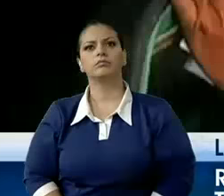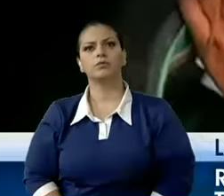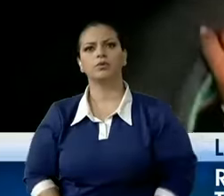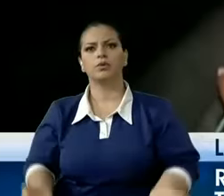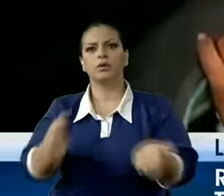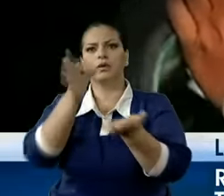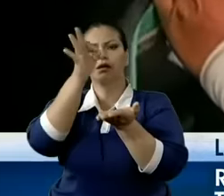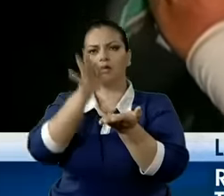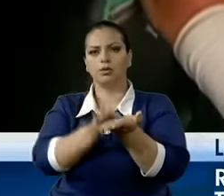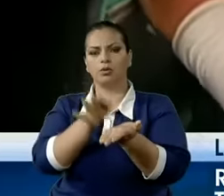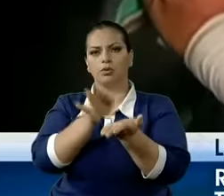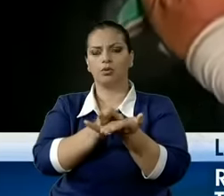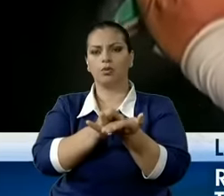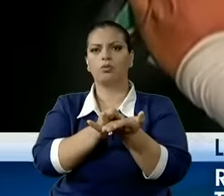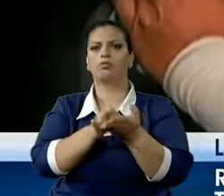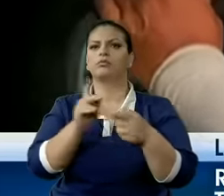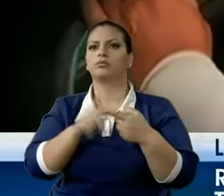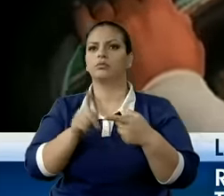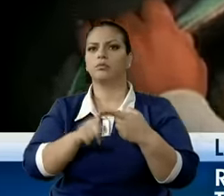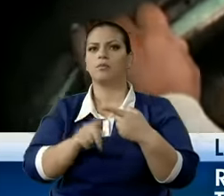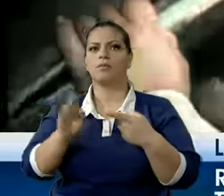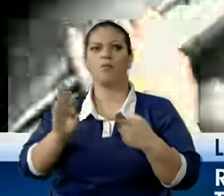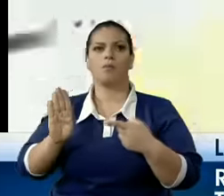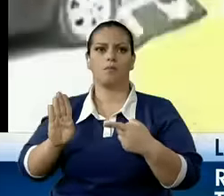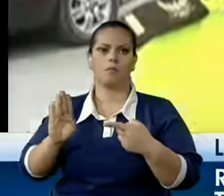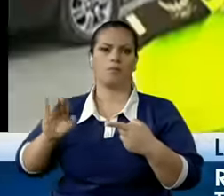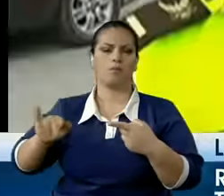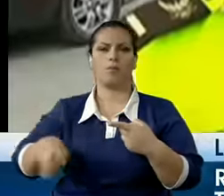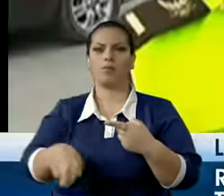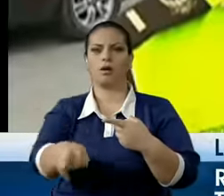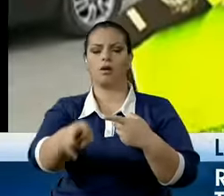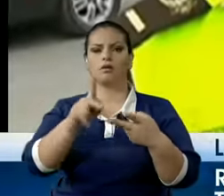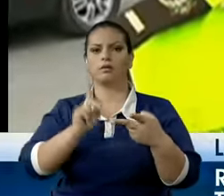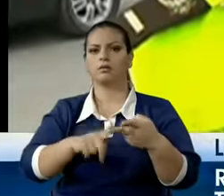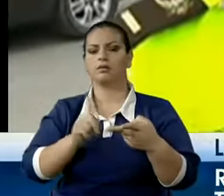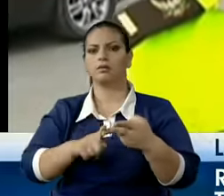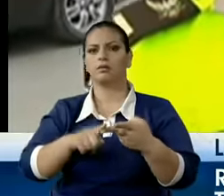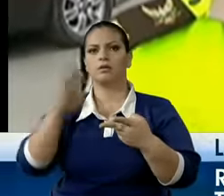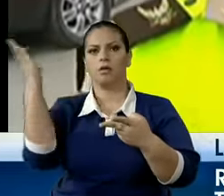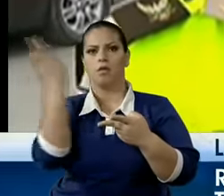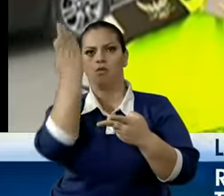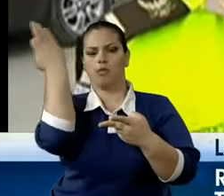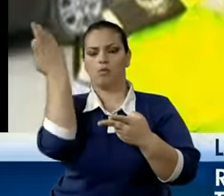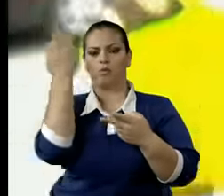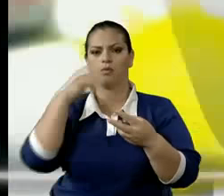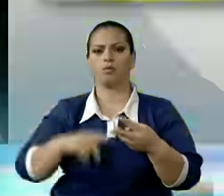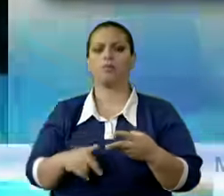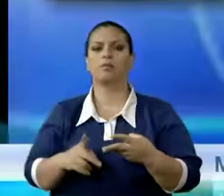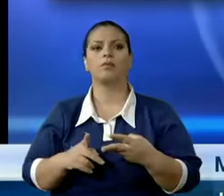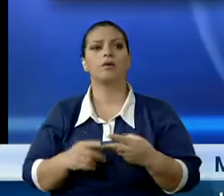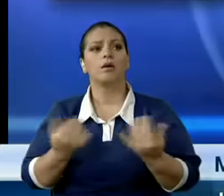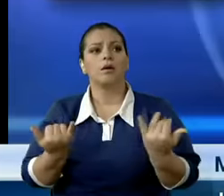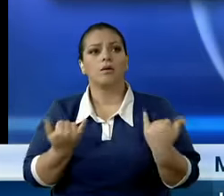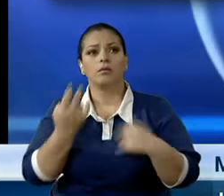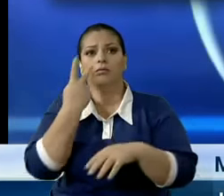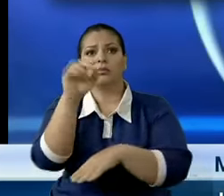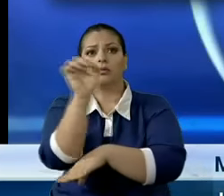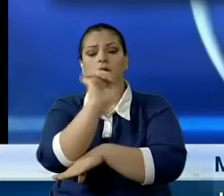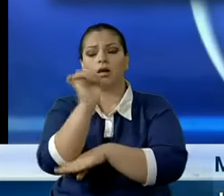Triunfo Bucay con la Comisión de Tránsito del Ecuador. Verificando números de cédula con el sistema de